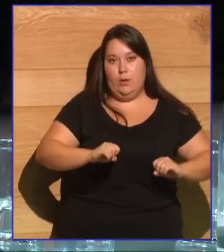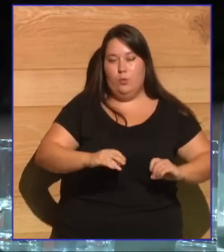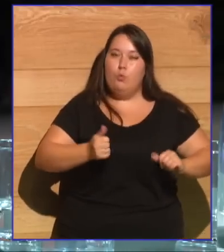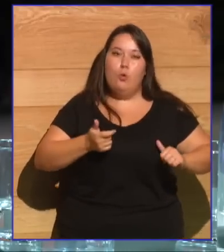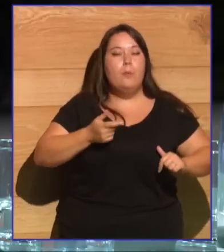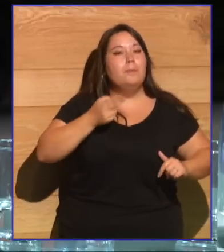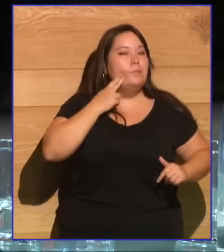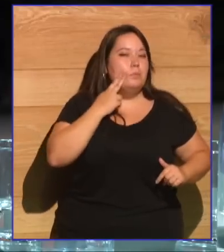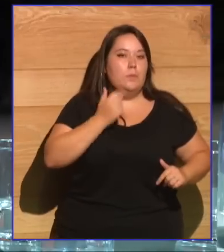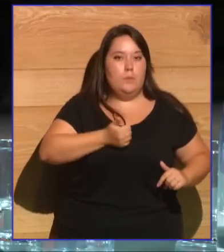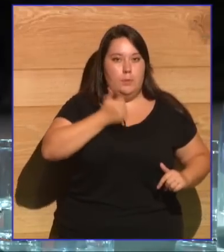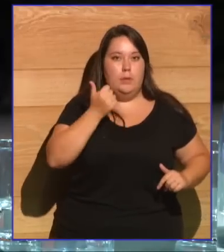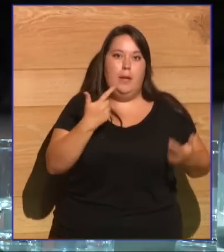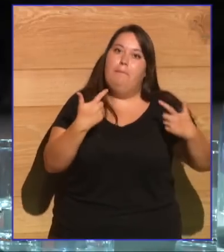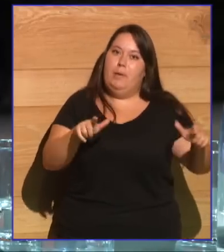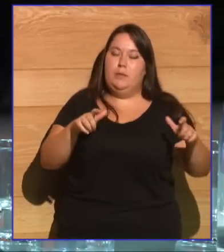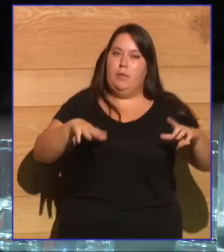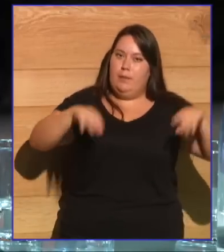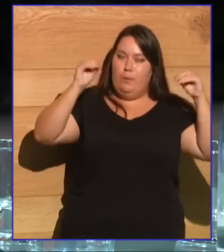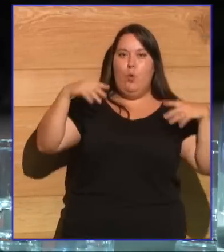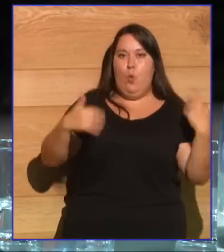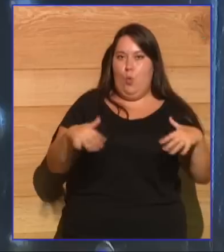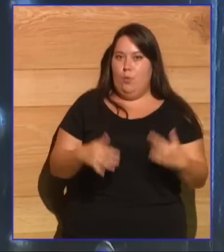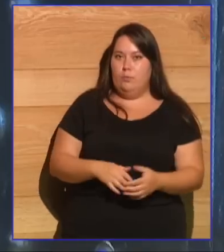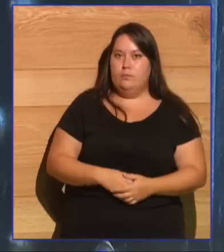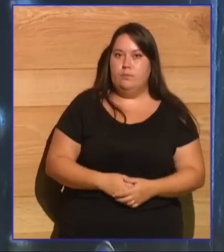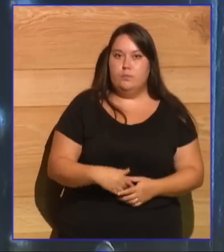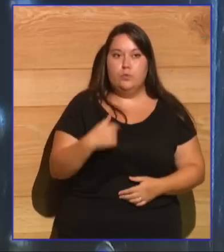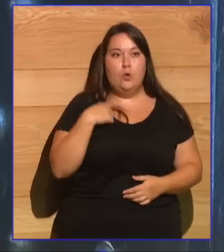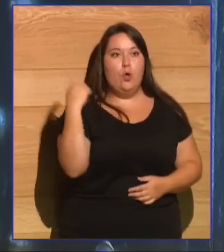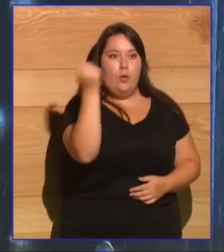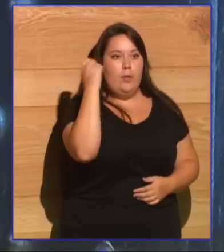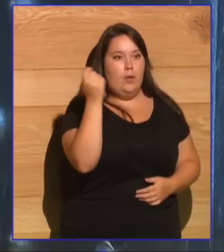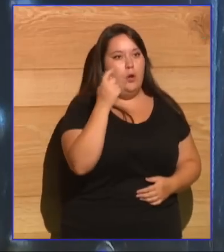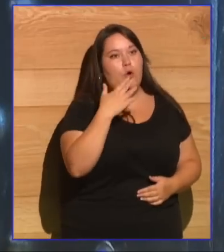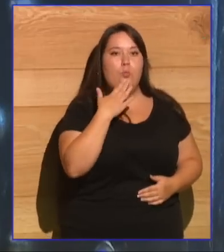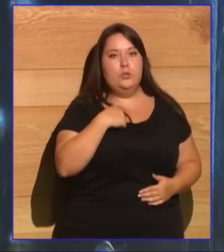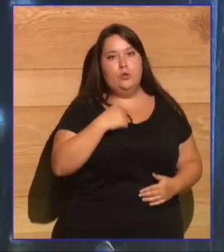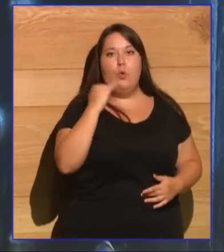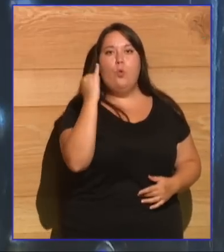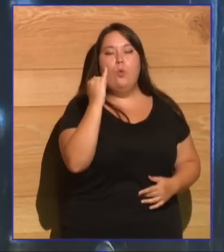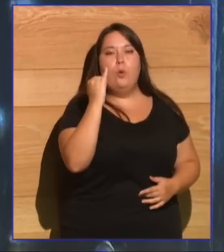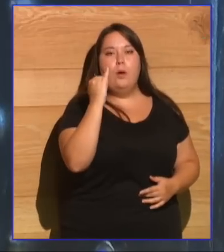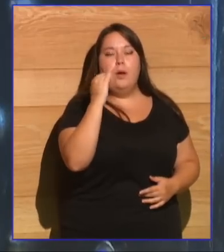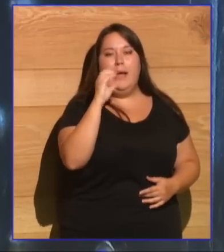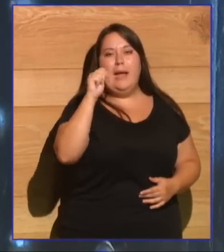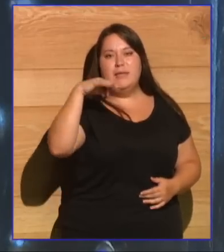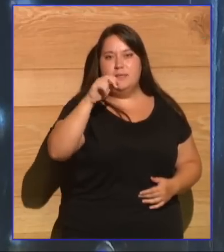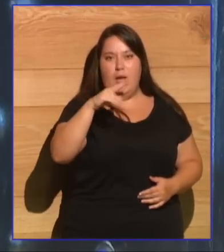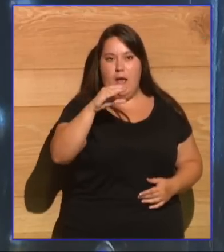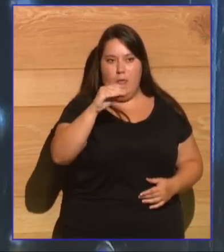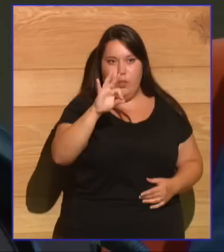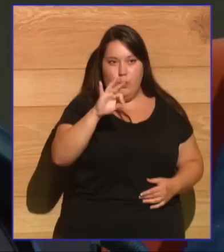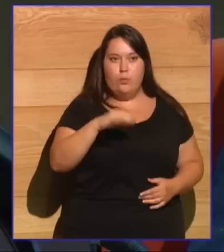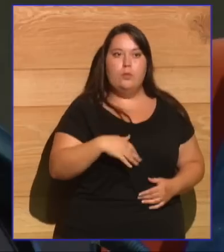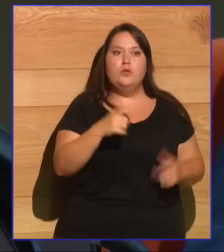más de miedo y para que la parte del templo de condena jones soy javier cansado cada vez que veo una película de indiana jones esa